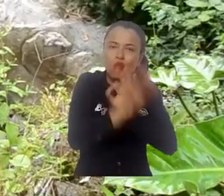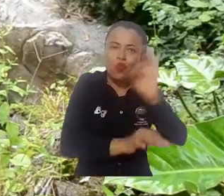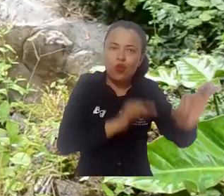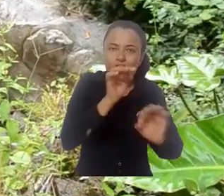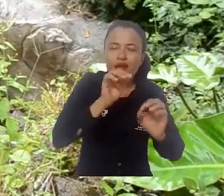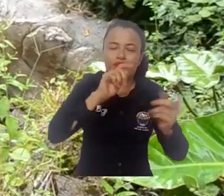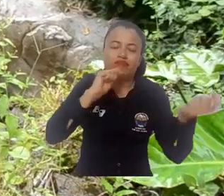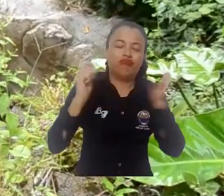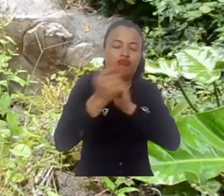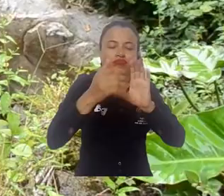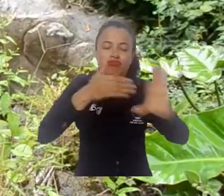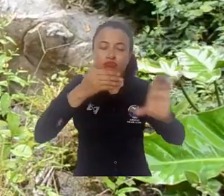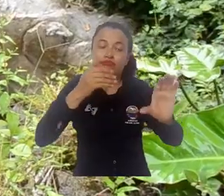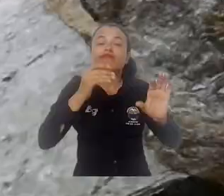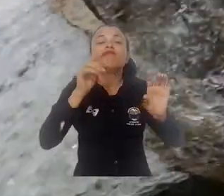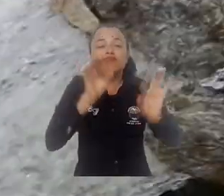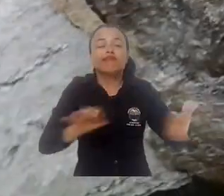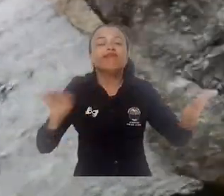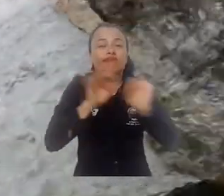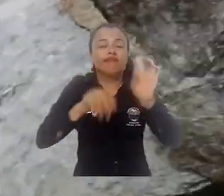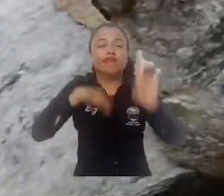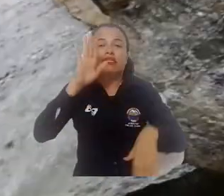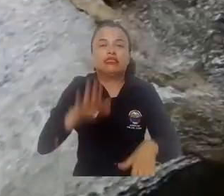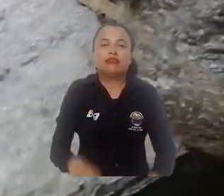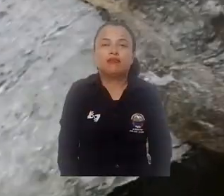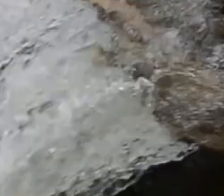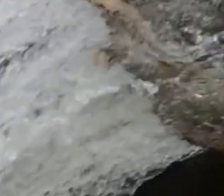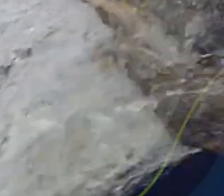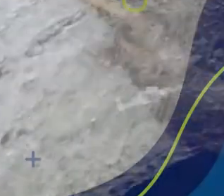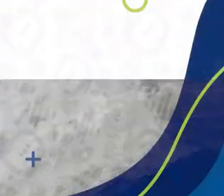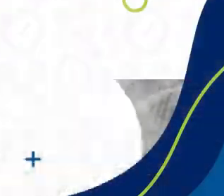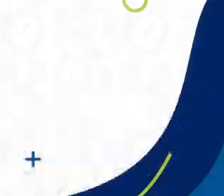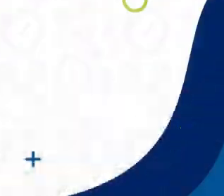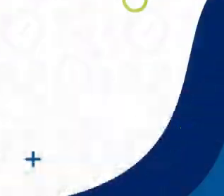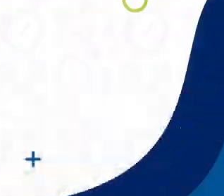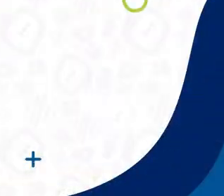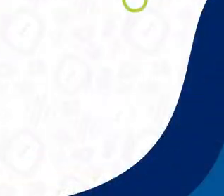que posibiliten la visión de conservación en función del cambio climático.